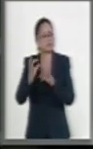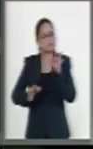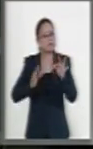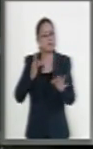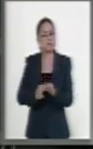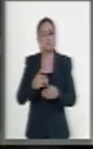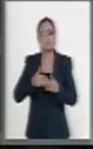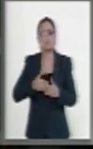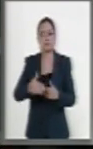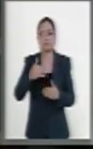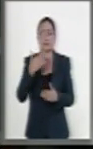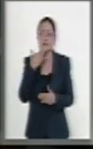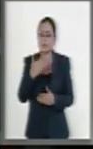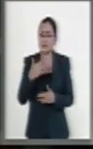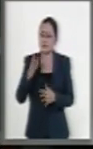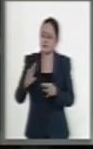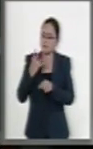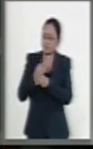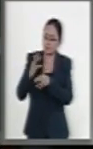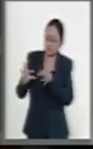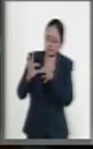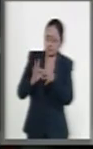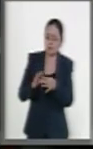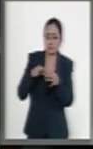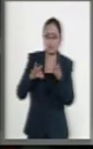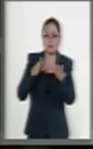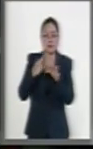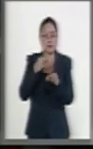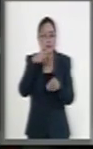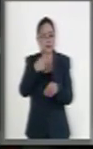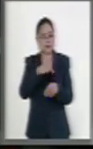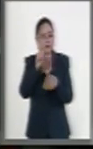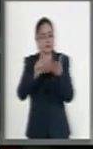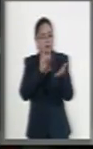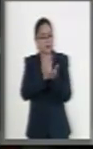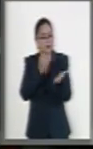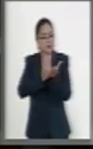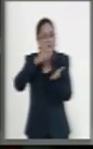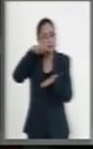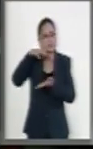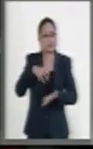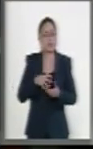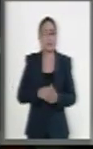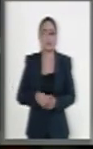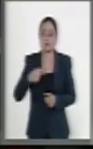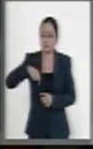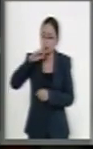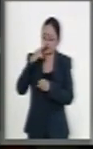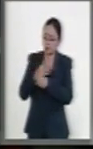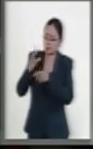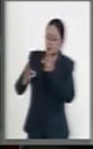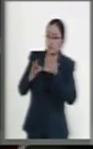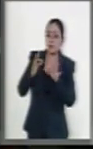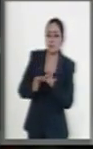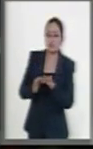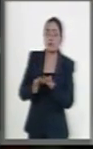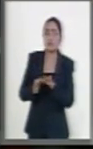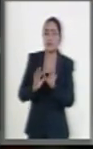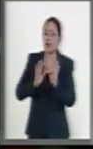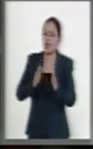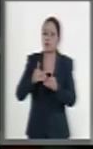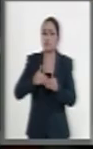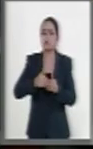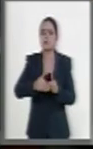pleno ajuste y garantías del mismo paquete. Lo que nos toca lo estamos haciendo. Lo